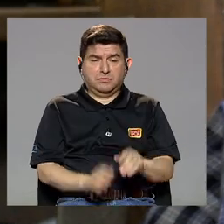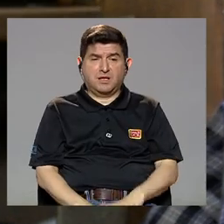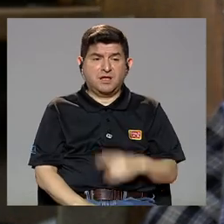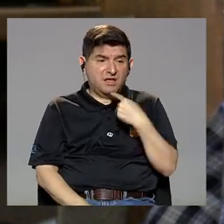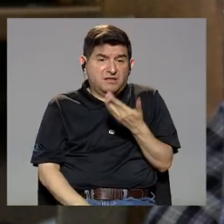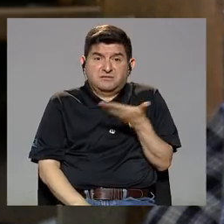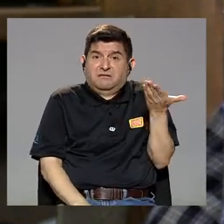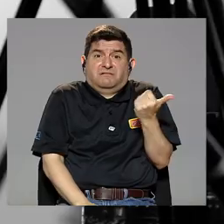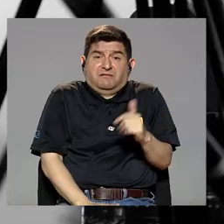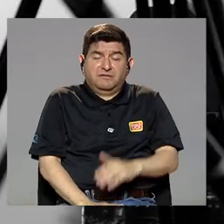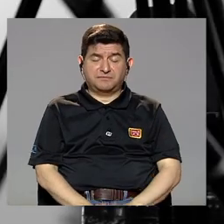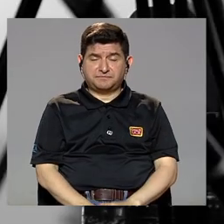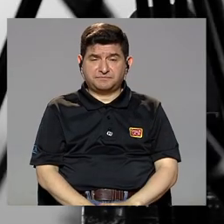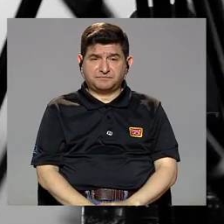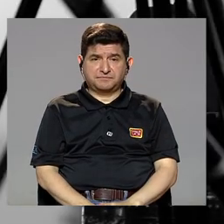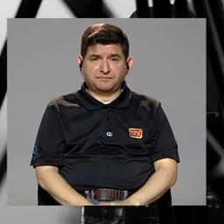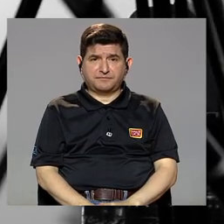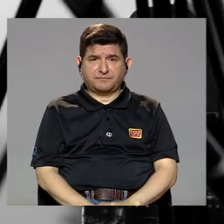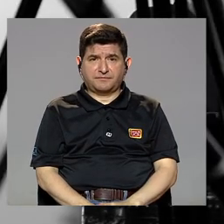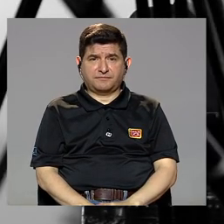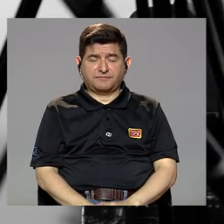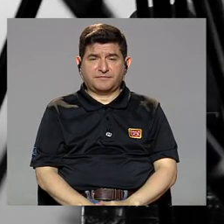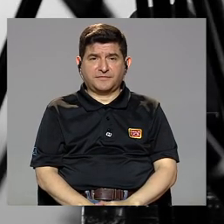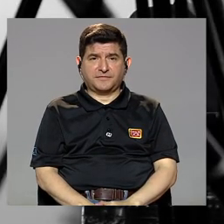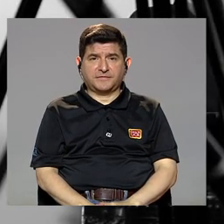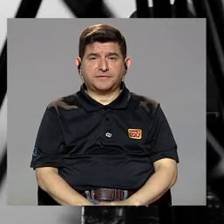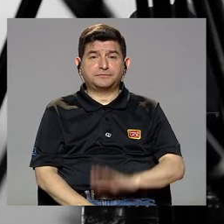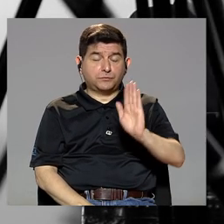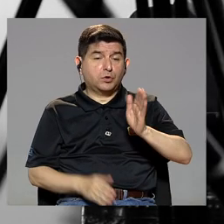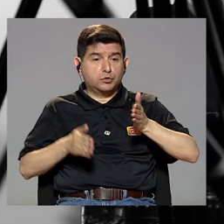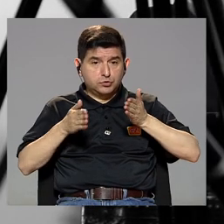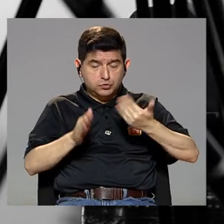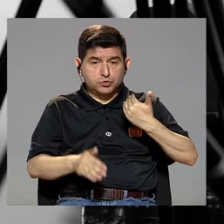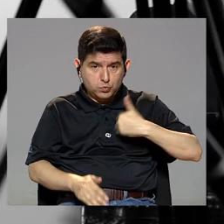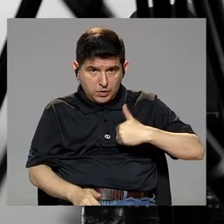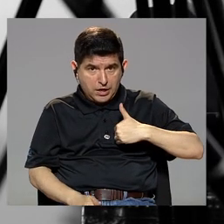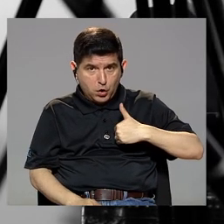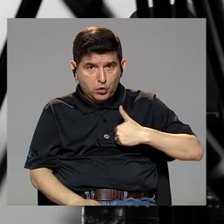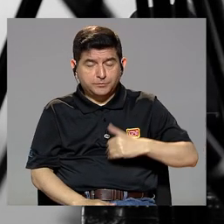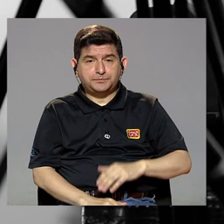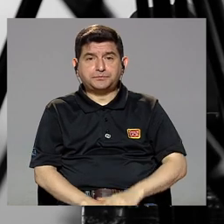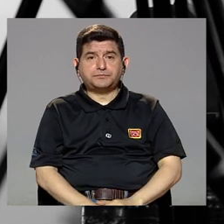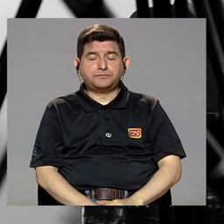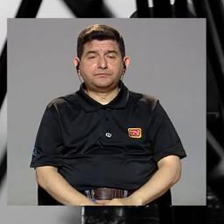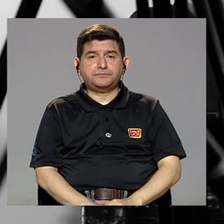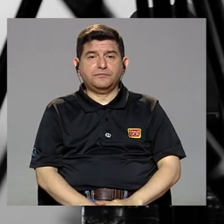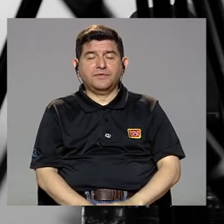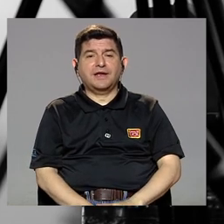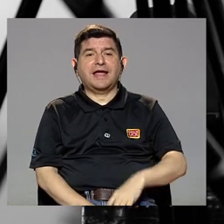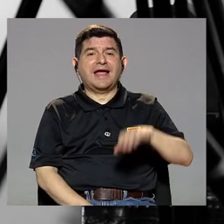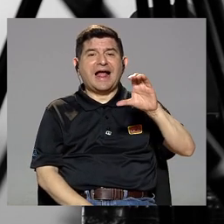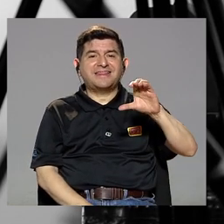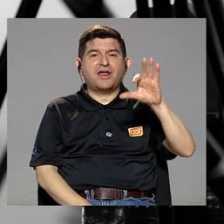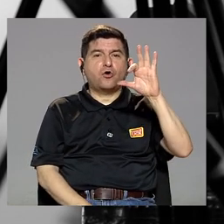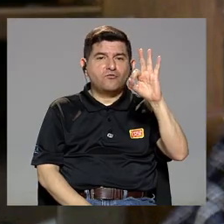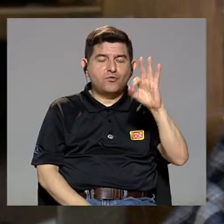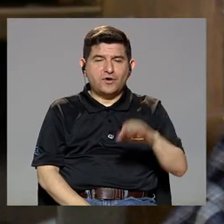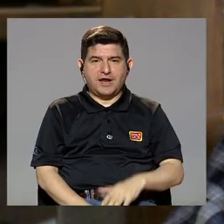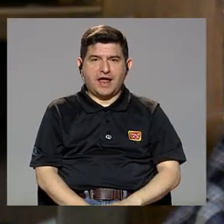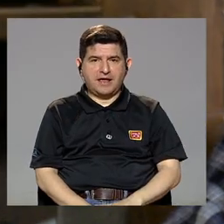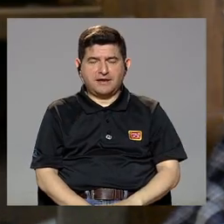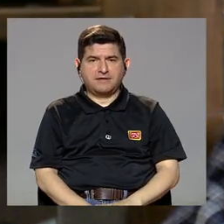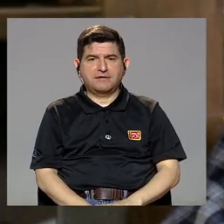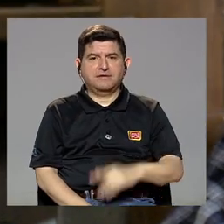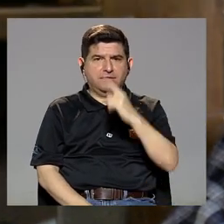por qué no así también su hijo él calderón fournier tiene es